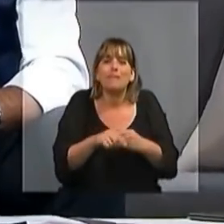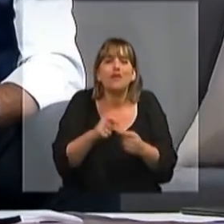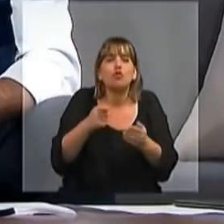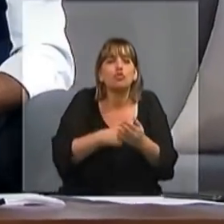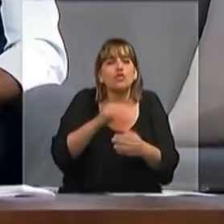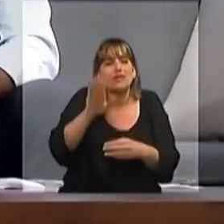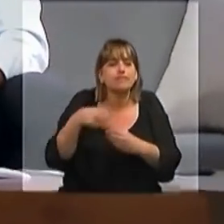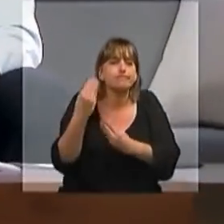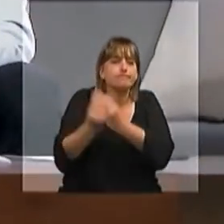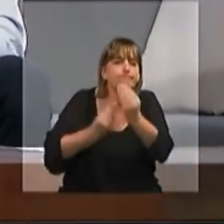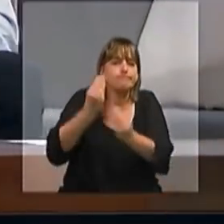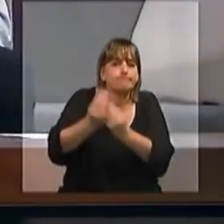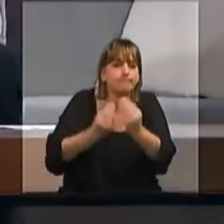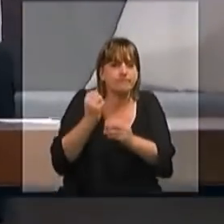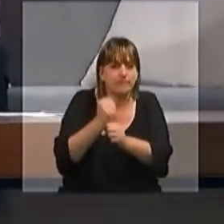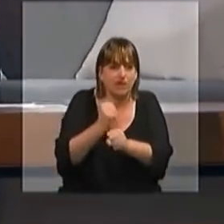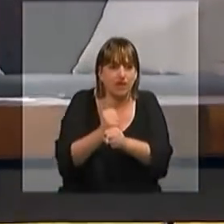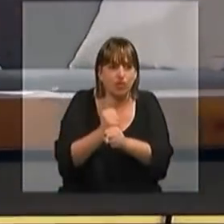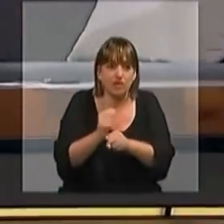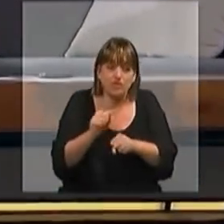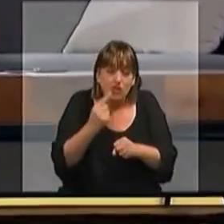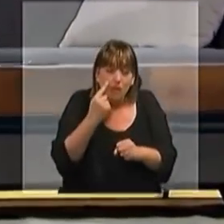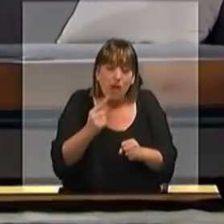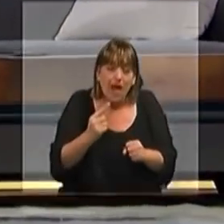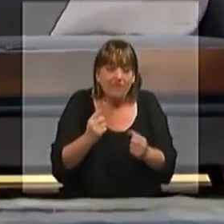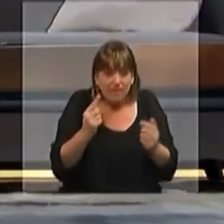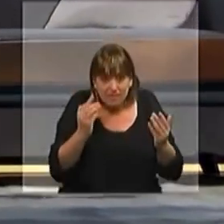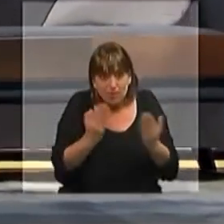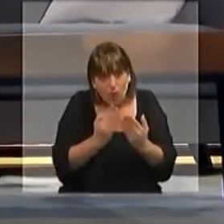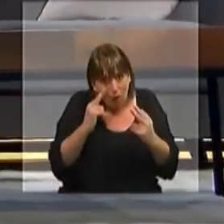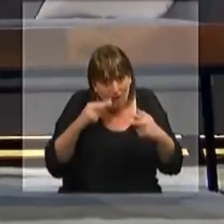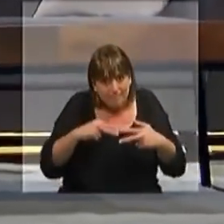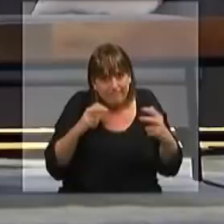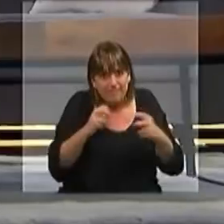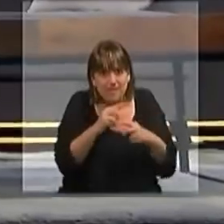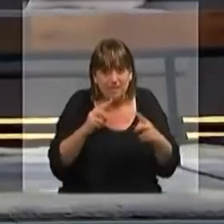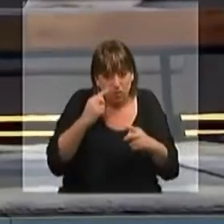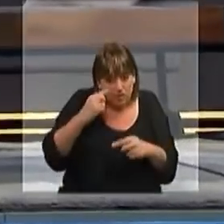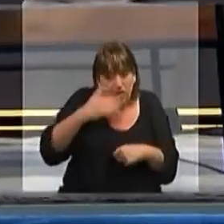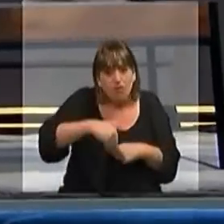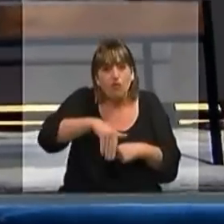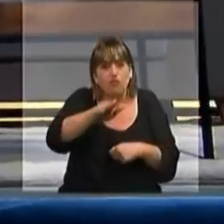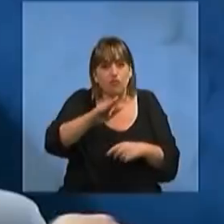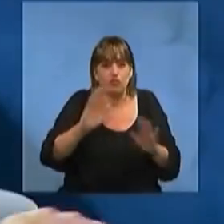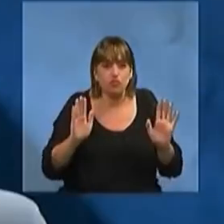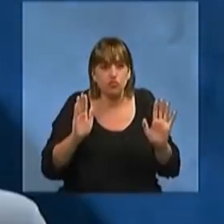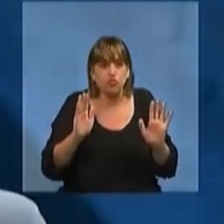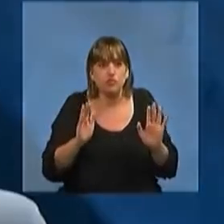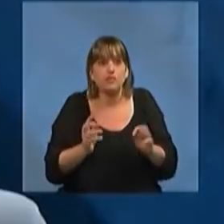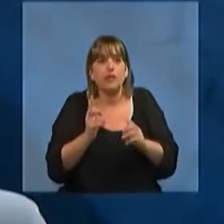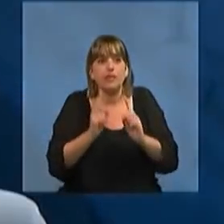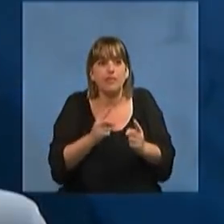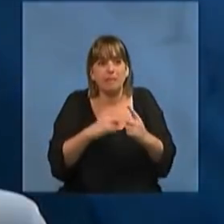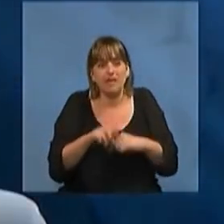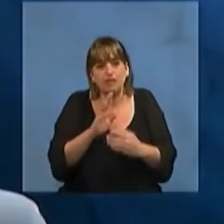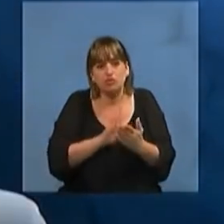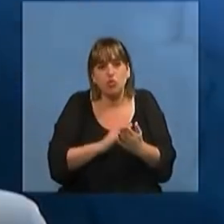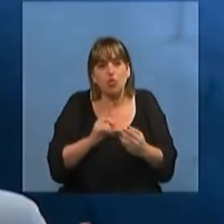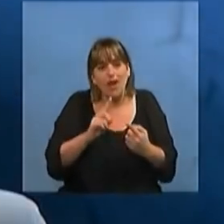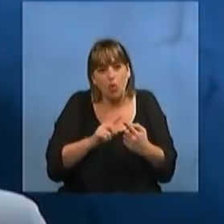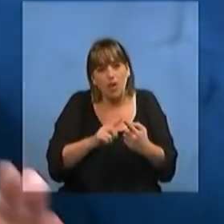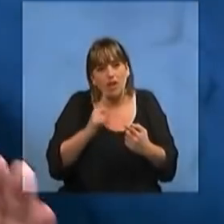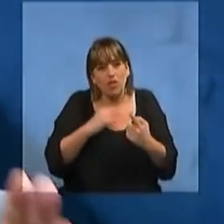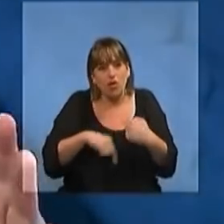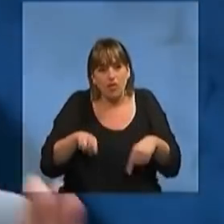vamos a estudiar y lo vamos a tener presente en todas las instancias que vamos a tener por delante, incluso en las rondas salariales.